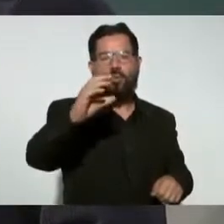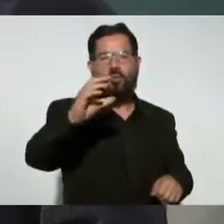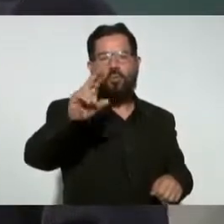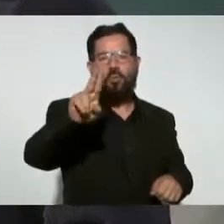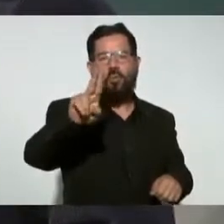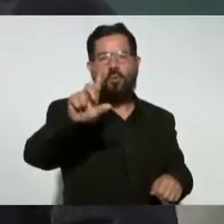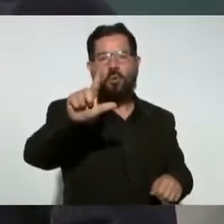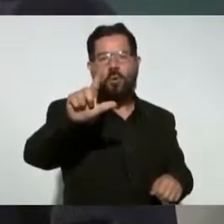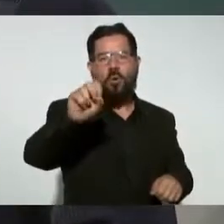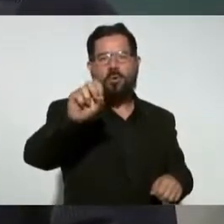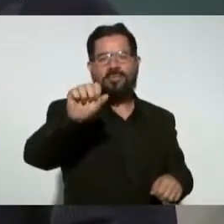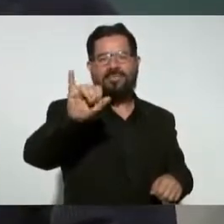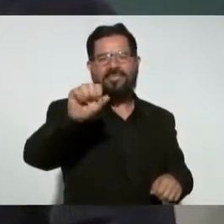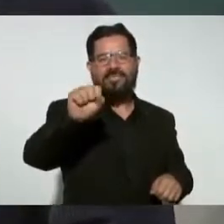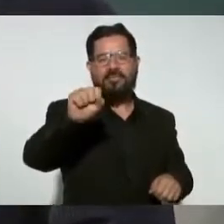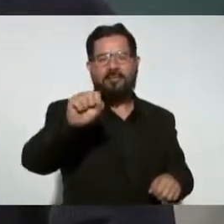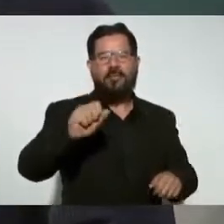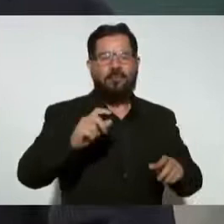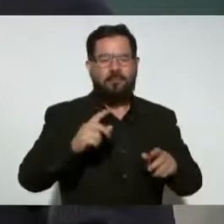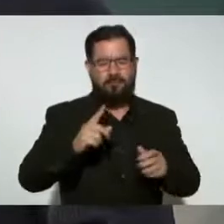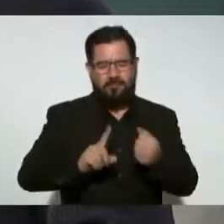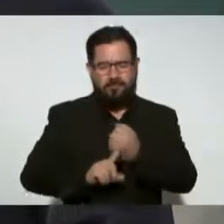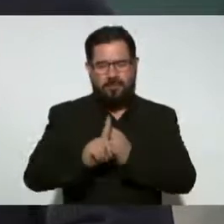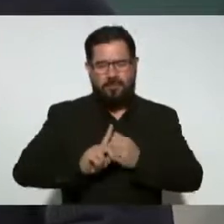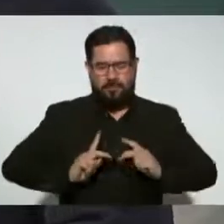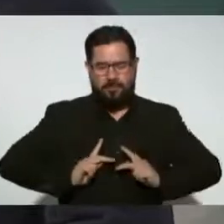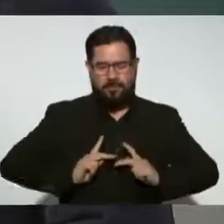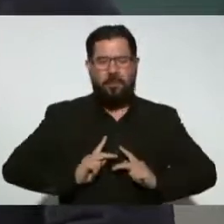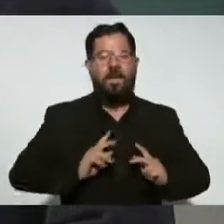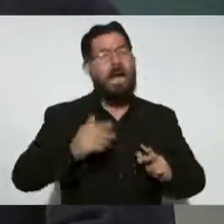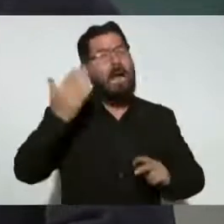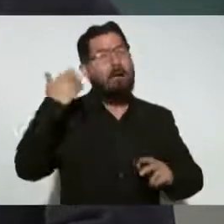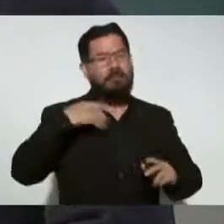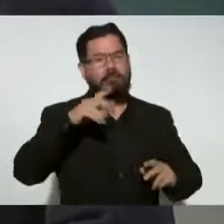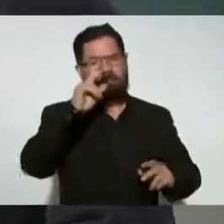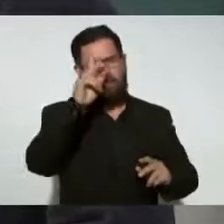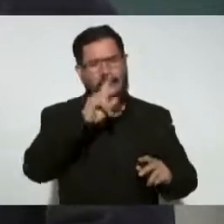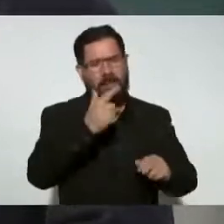una mejor atención y un mayor éxito.